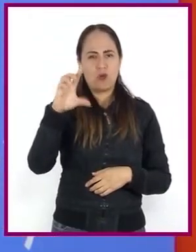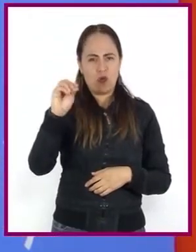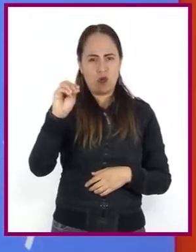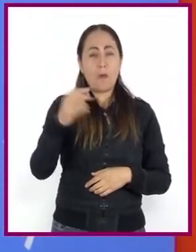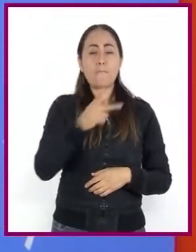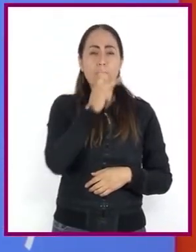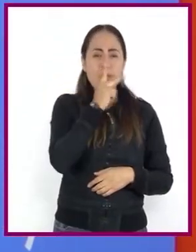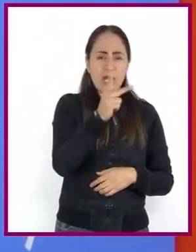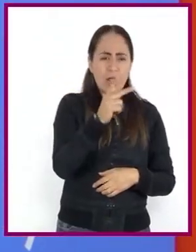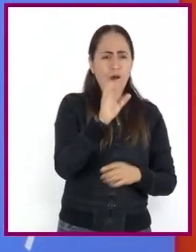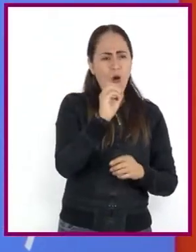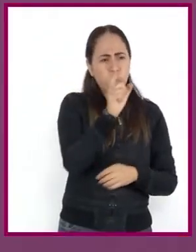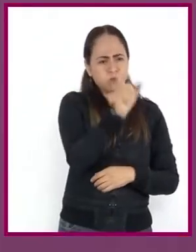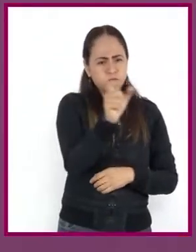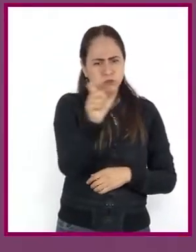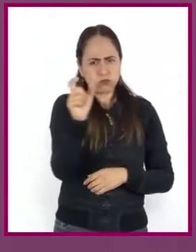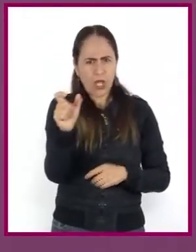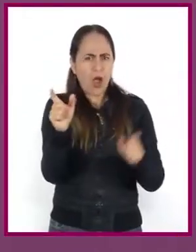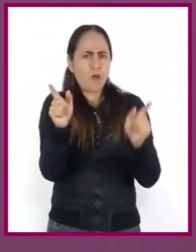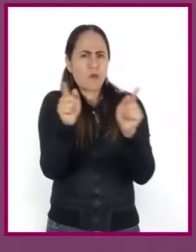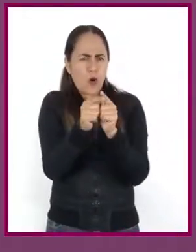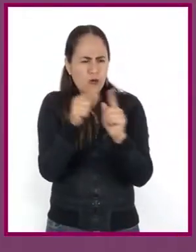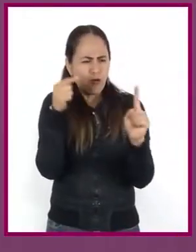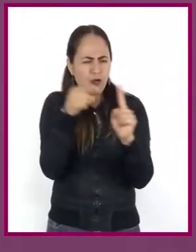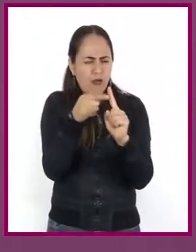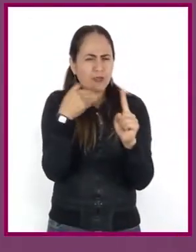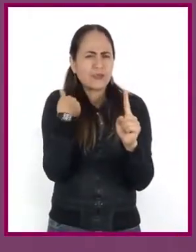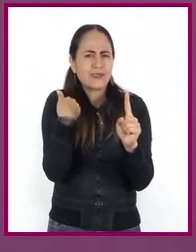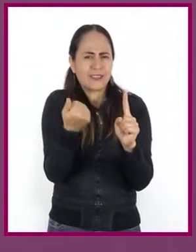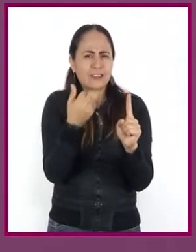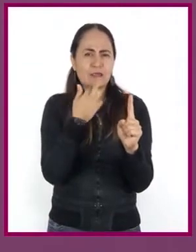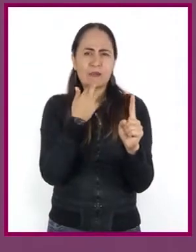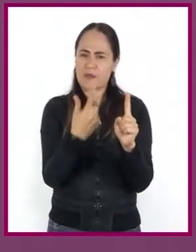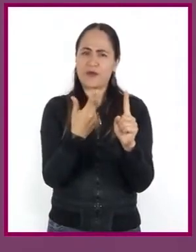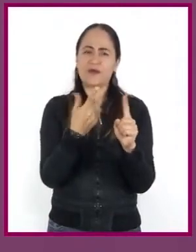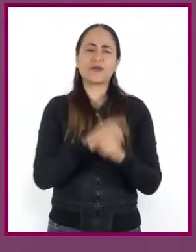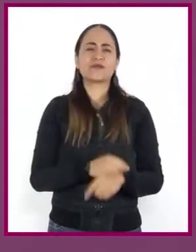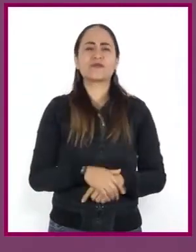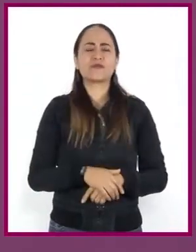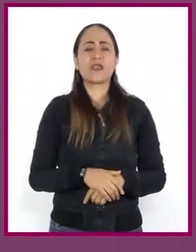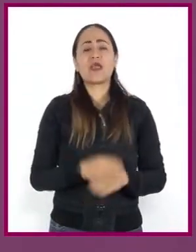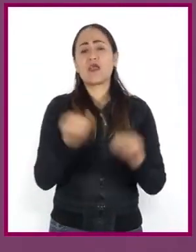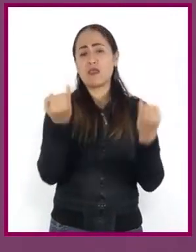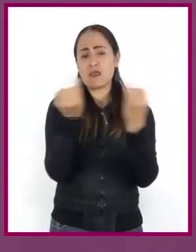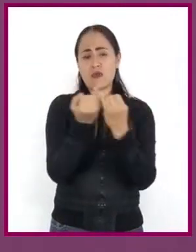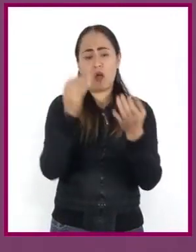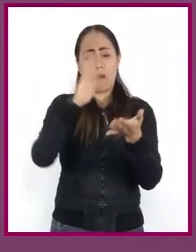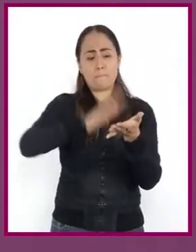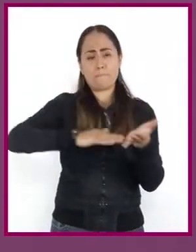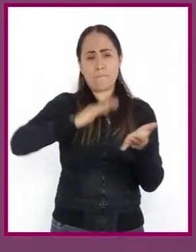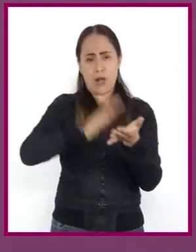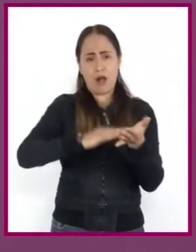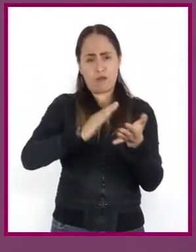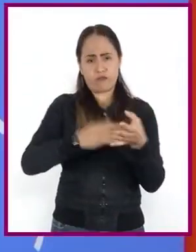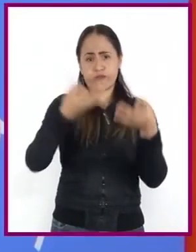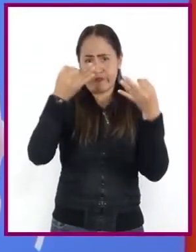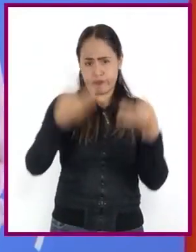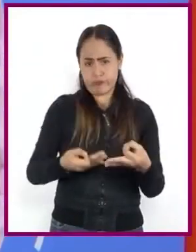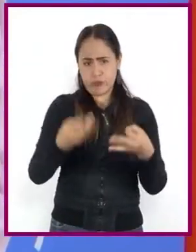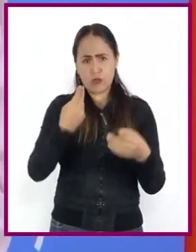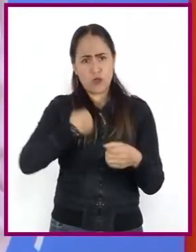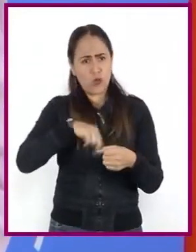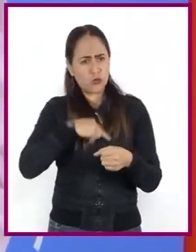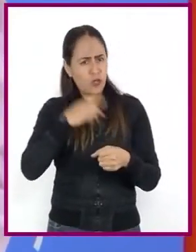más corto y conciso, se facilita entenderlo. En el caso de los documentos, siempre lo